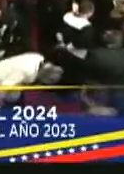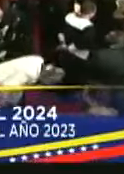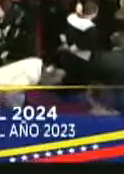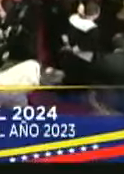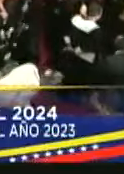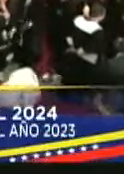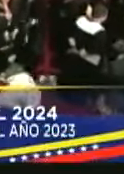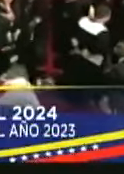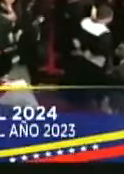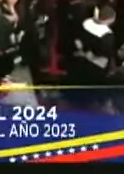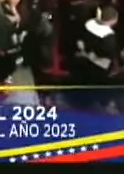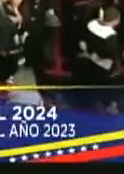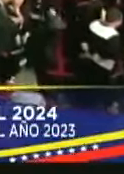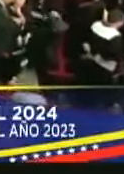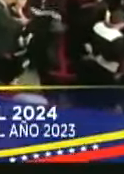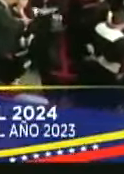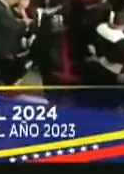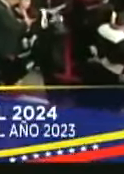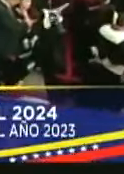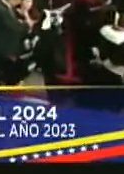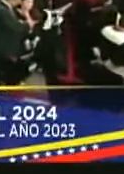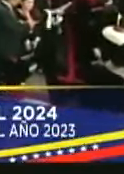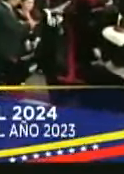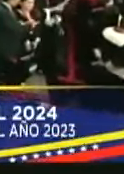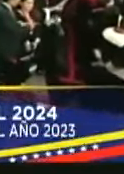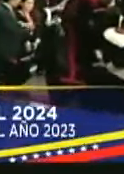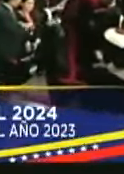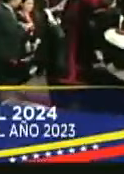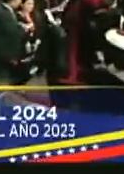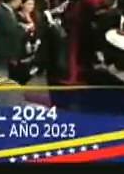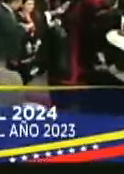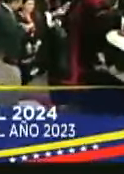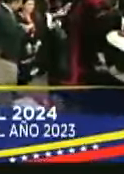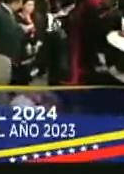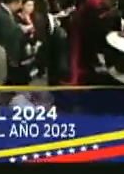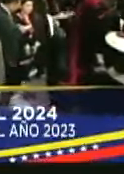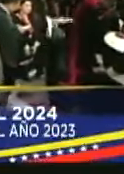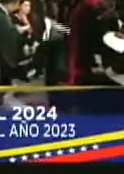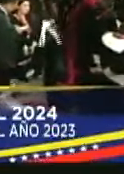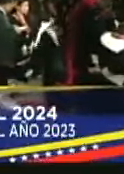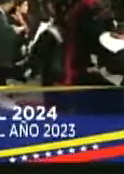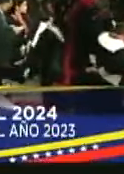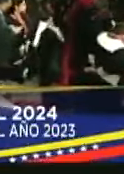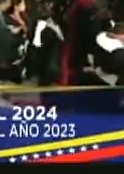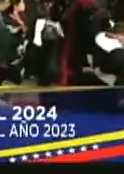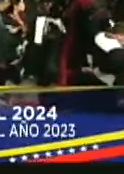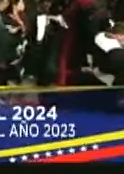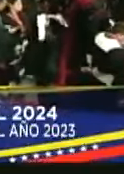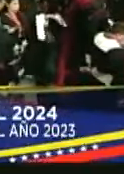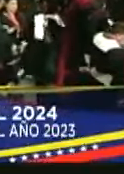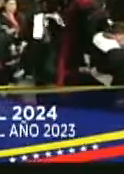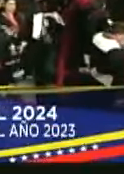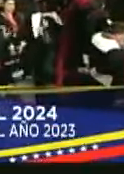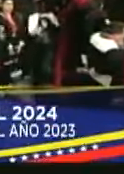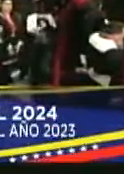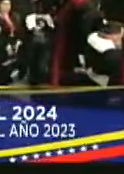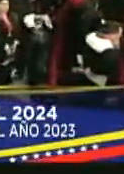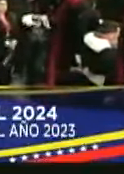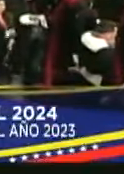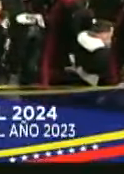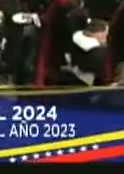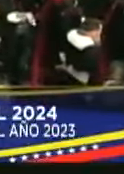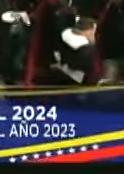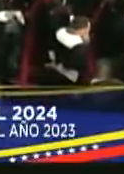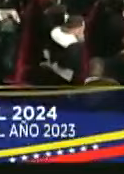jurisdicción civil y mercantil, el presidente Nicolás Maduro Moros planteaba avanzar en la reforma del Código de Procedimiento